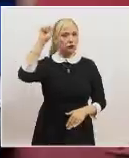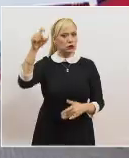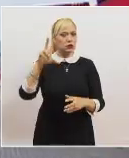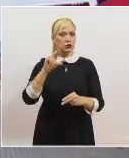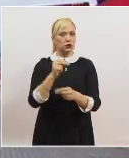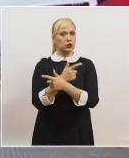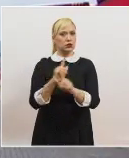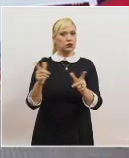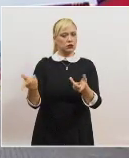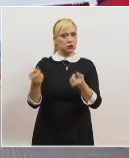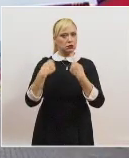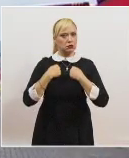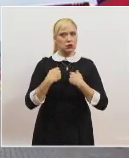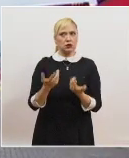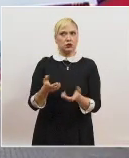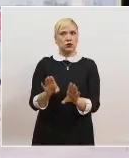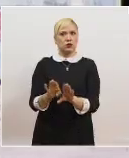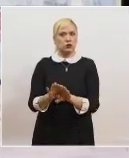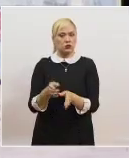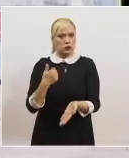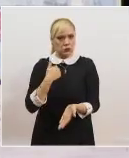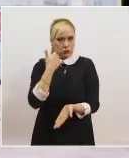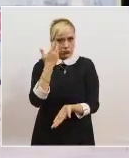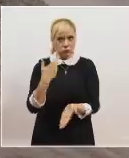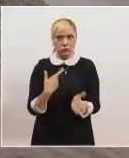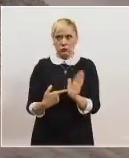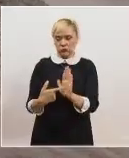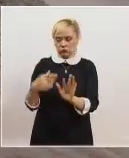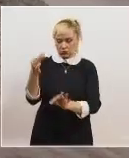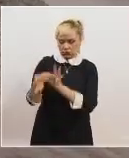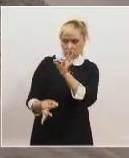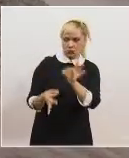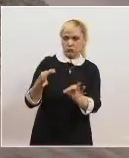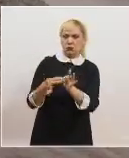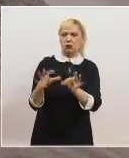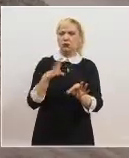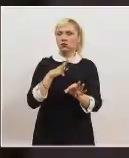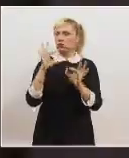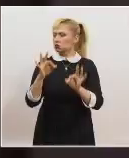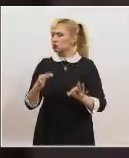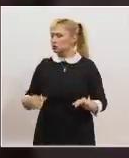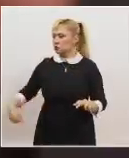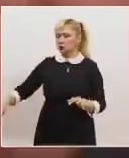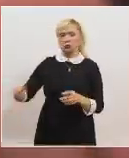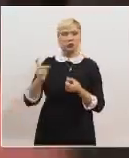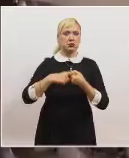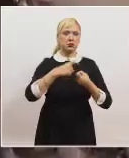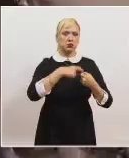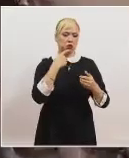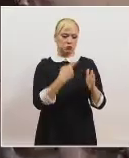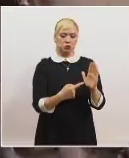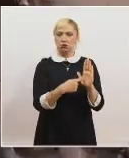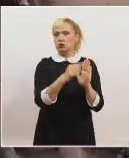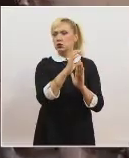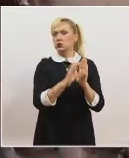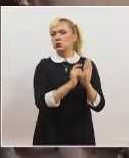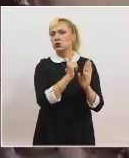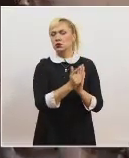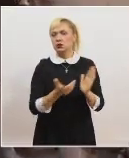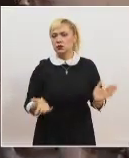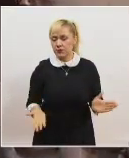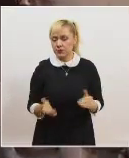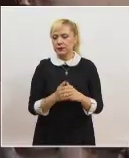que la medida pretende que el sindicato demuestre que cumple con el principio de representatividad previsto en la Constitución. La